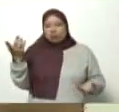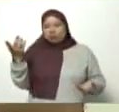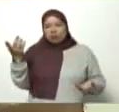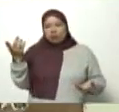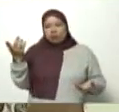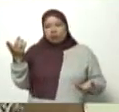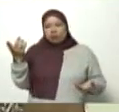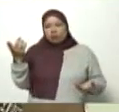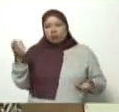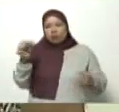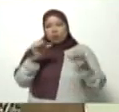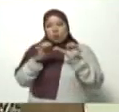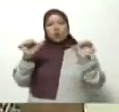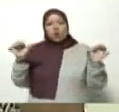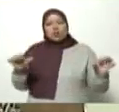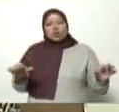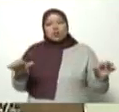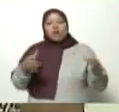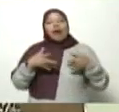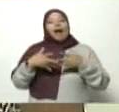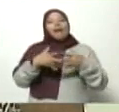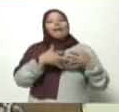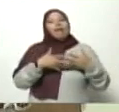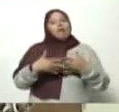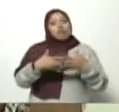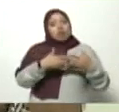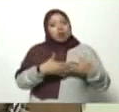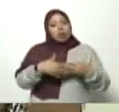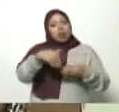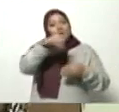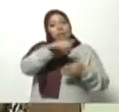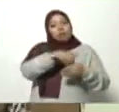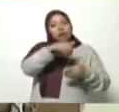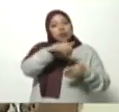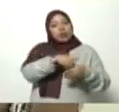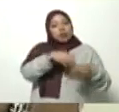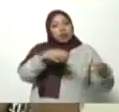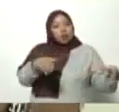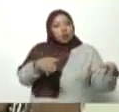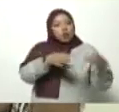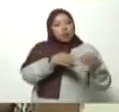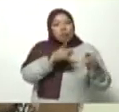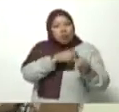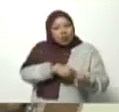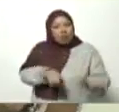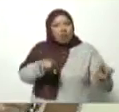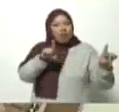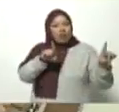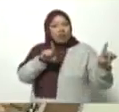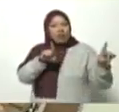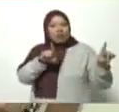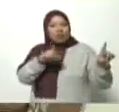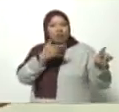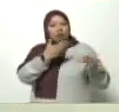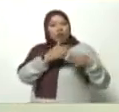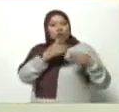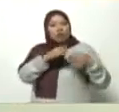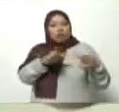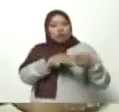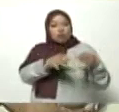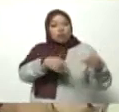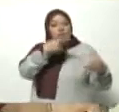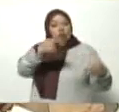Tienen un sistema muy particular de colegios electorales, entonces no necesariamente quien tenga más votos es el presidente, pero